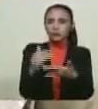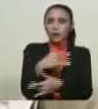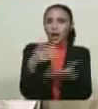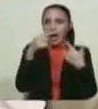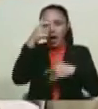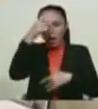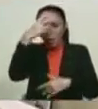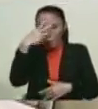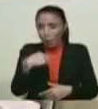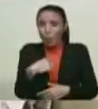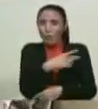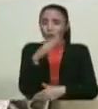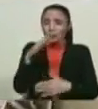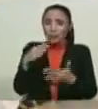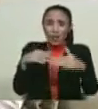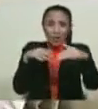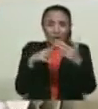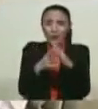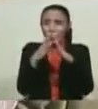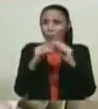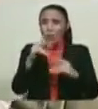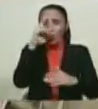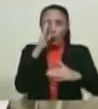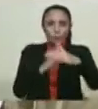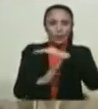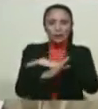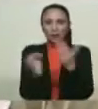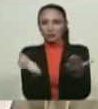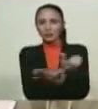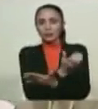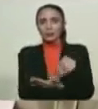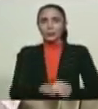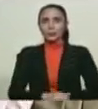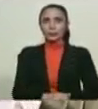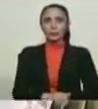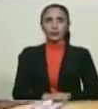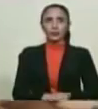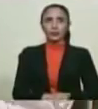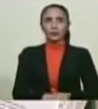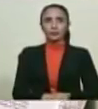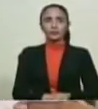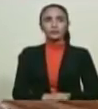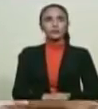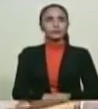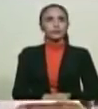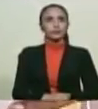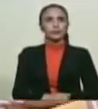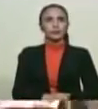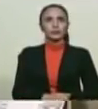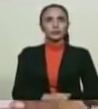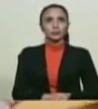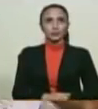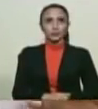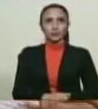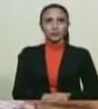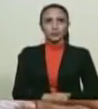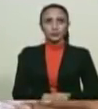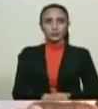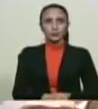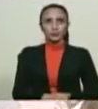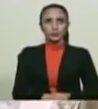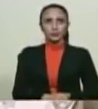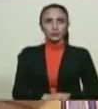injustamente 11 compañeros, los cuales aún se siguen presentando, aún habiendo el INTI pronunciándose a favor